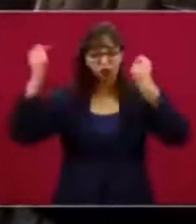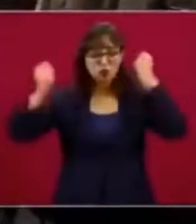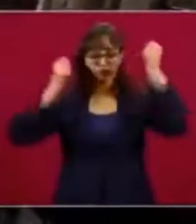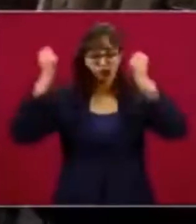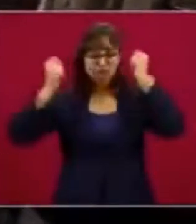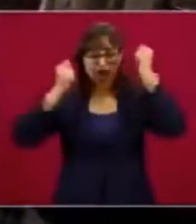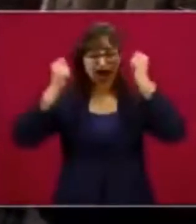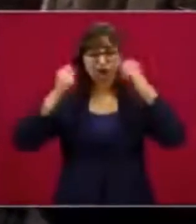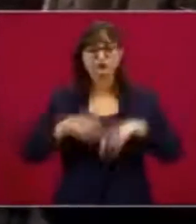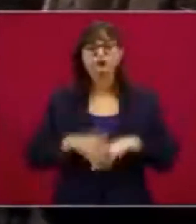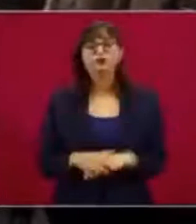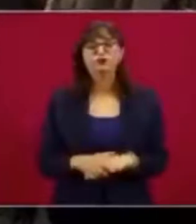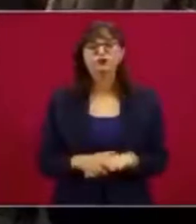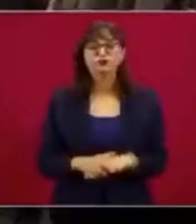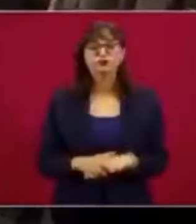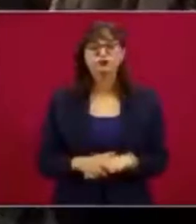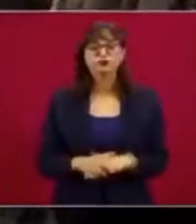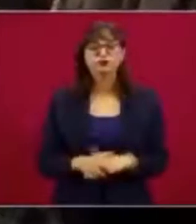Entonces pagaron